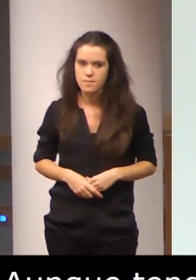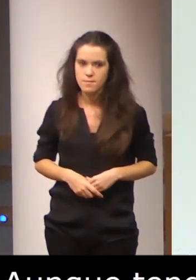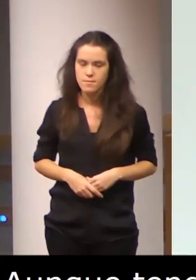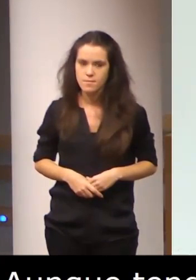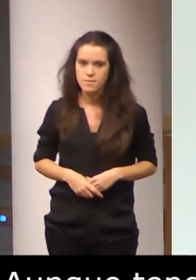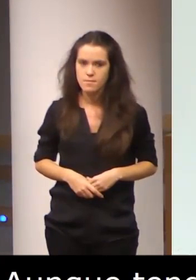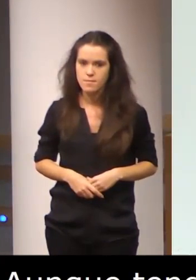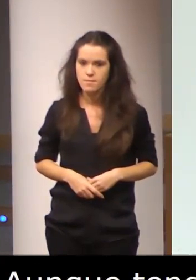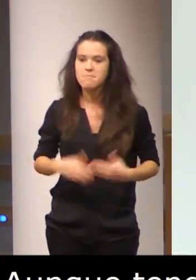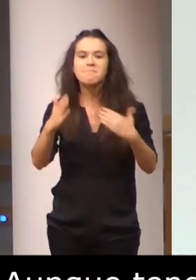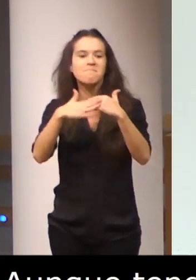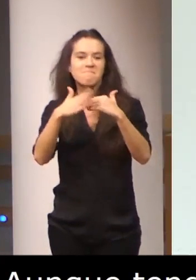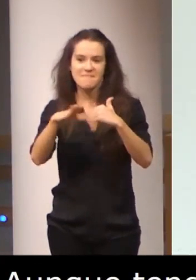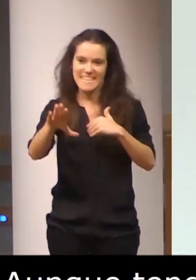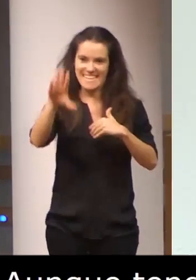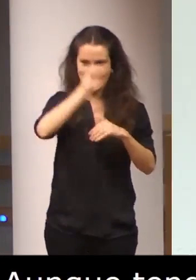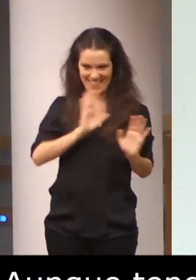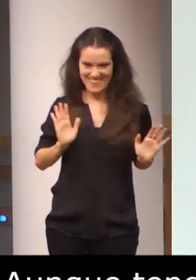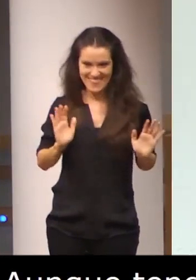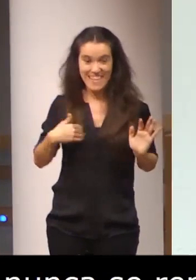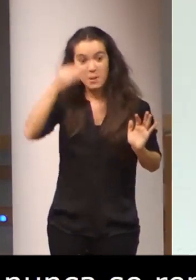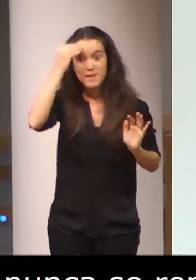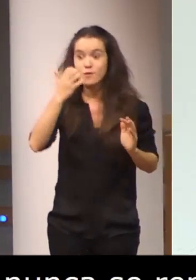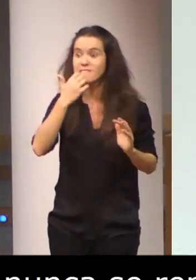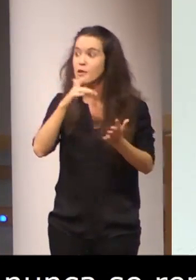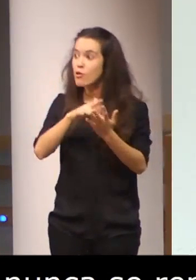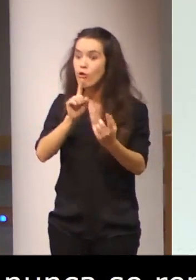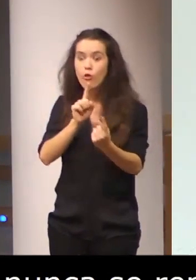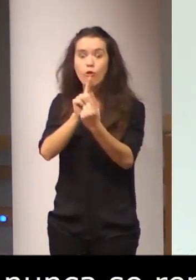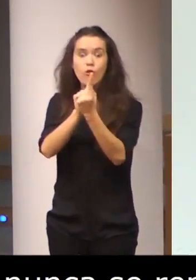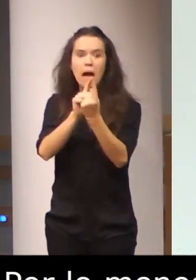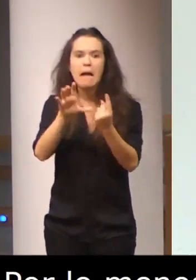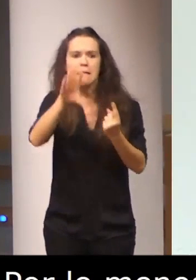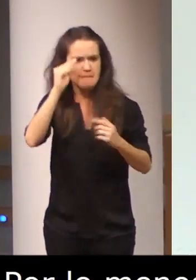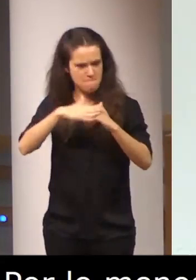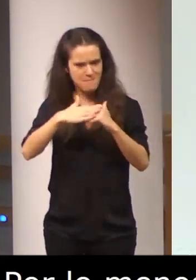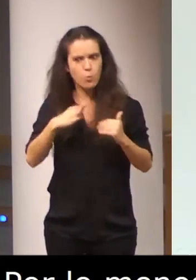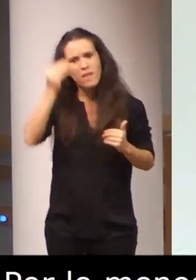Por lo menos se les entiende y se harían entender, que yo creo que es algo muy, muy importante.